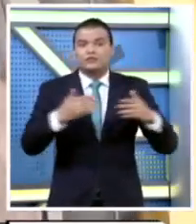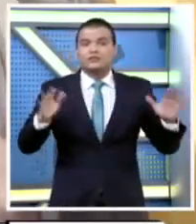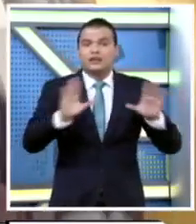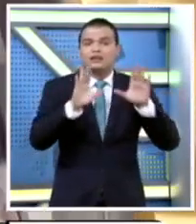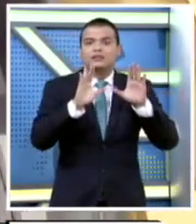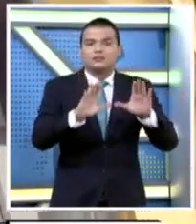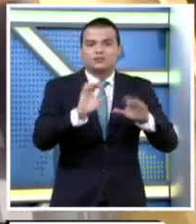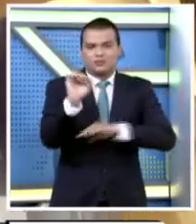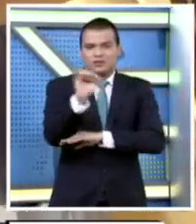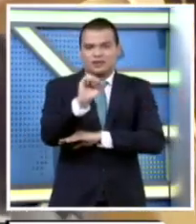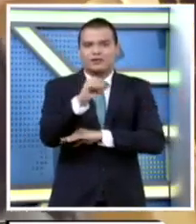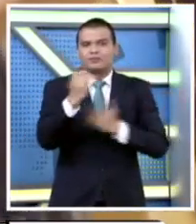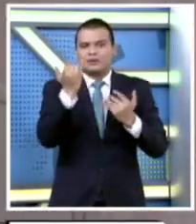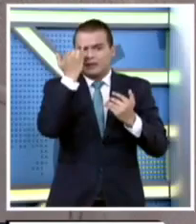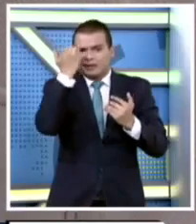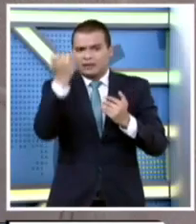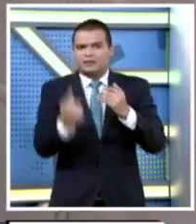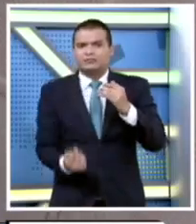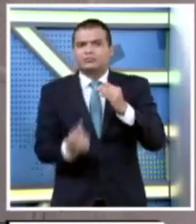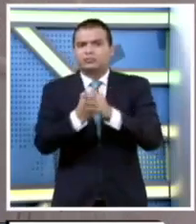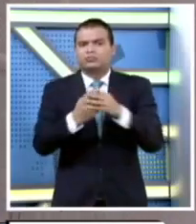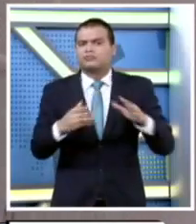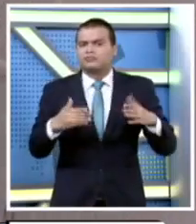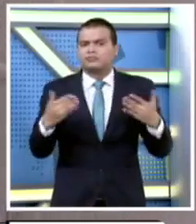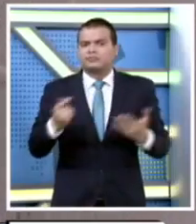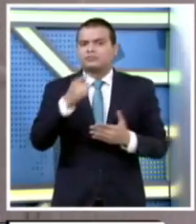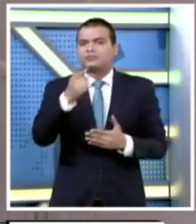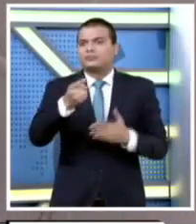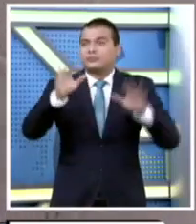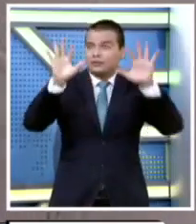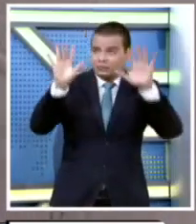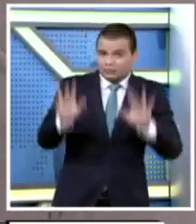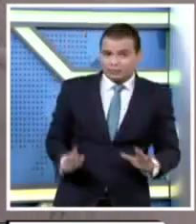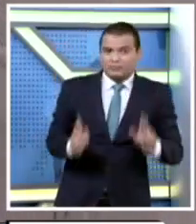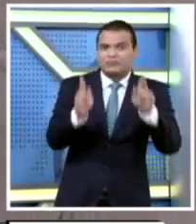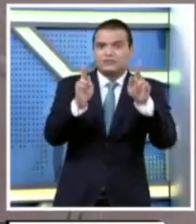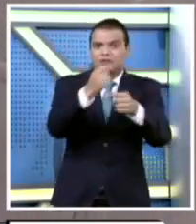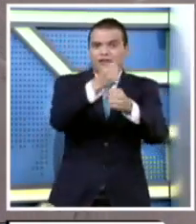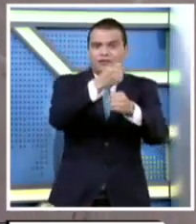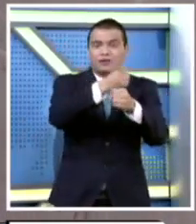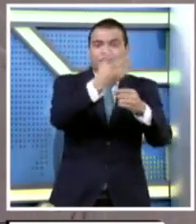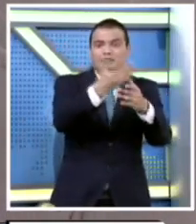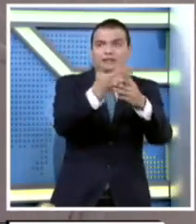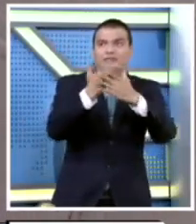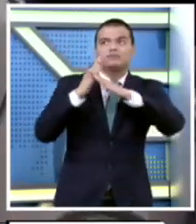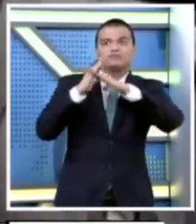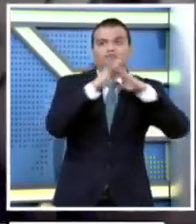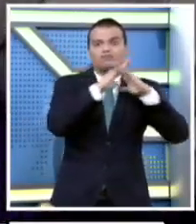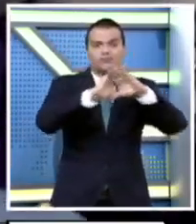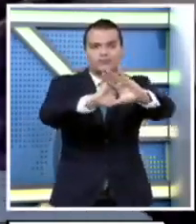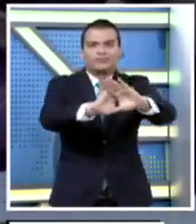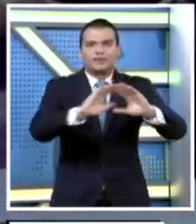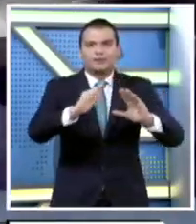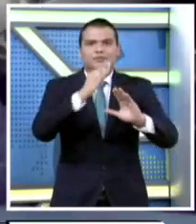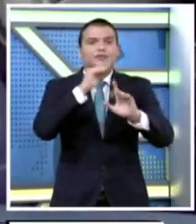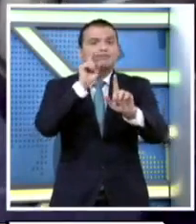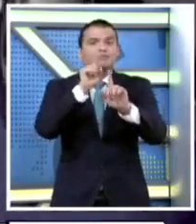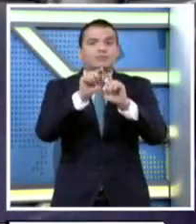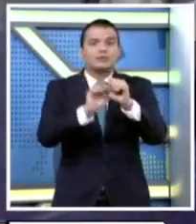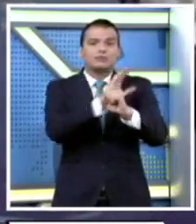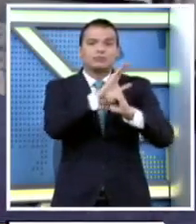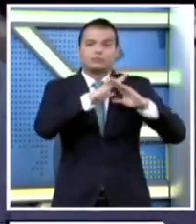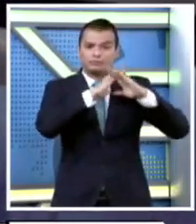protección removible que brinda a los taxistas aislamiento de los pasajeros que transportan. Todo esto con el fin de evitar la propagación